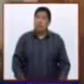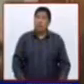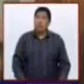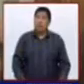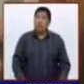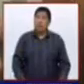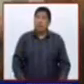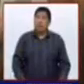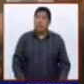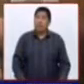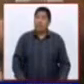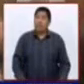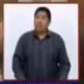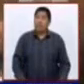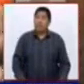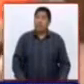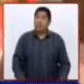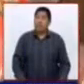Mide.